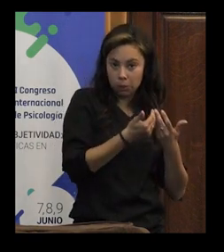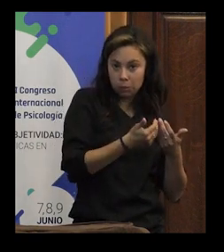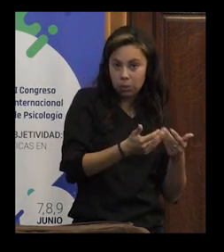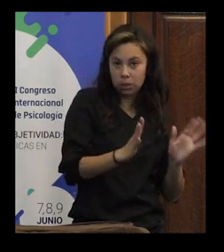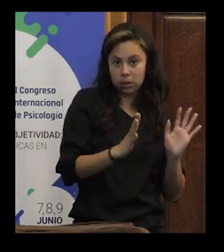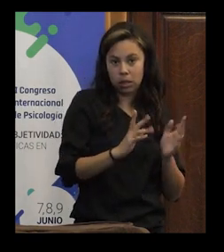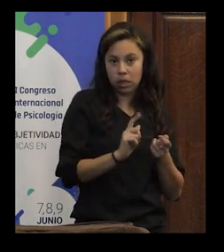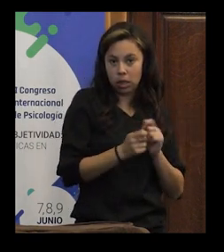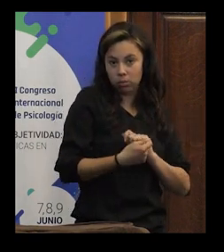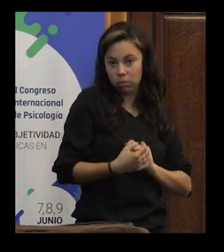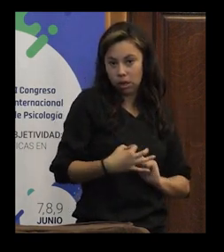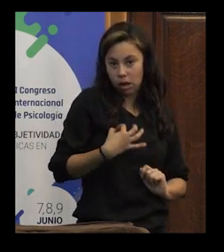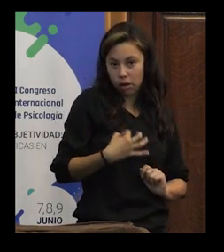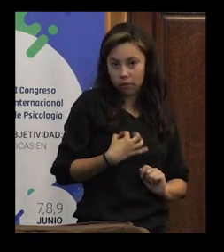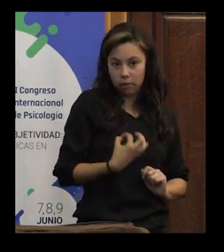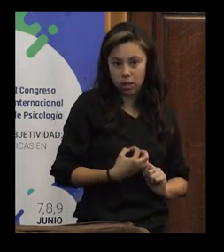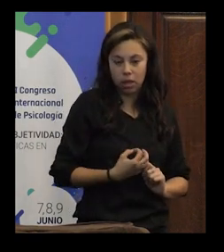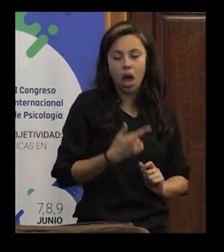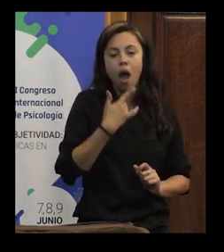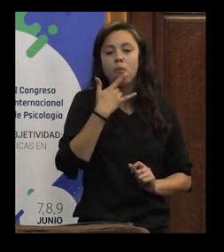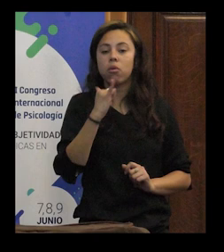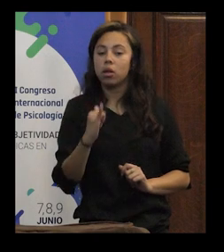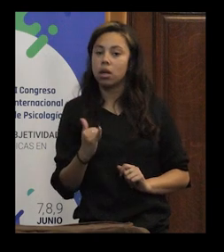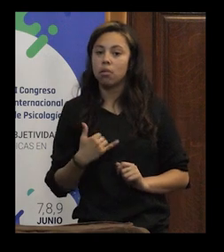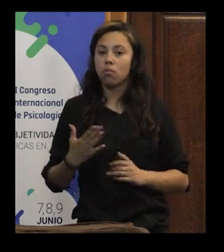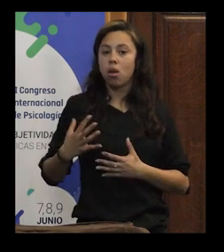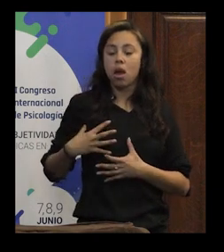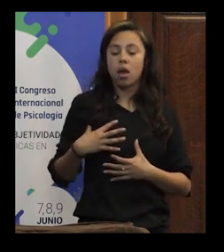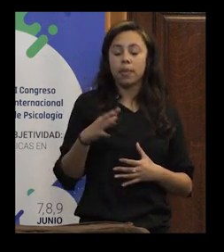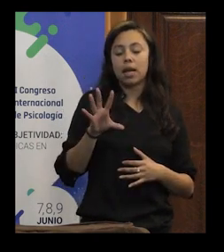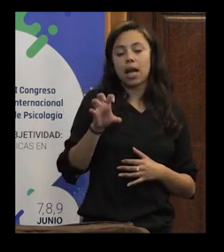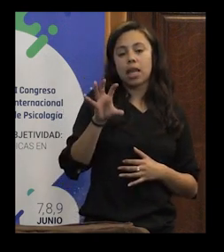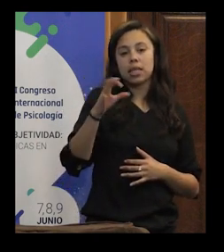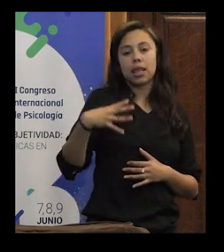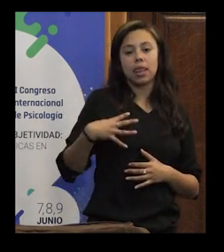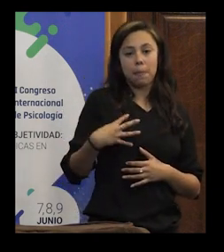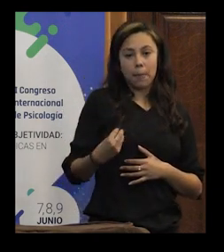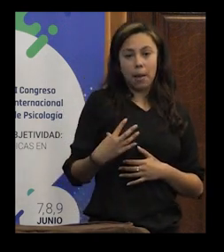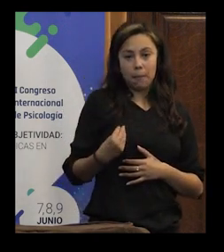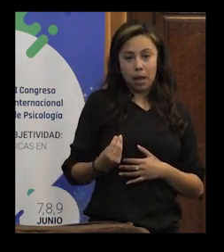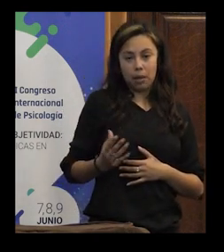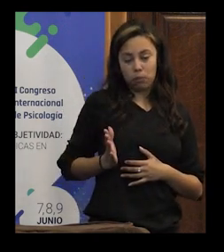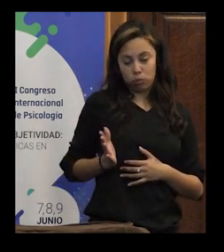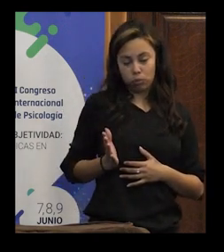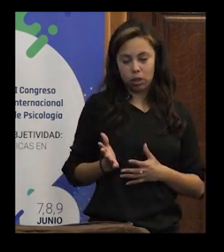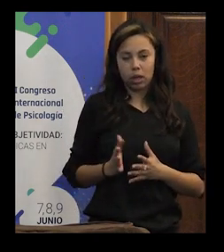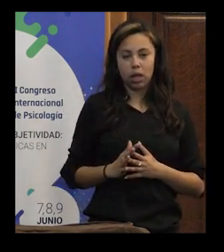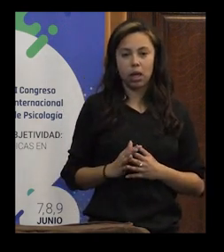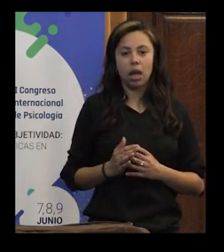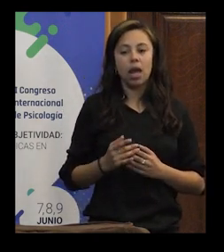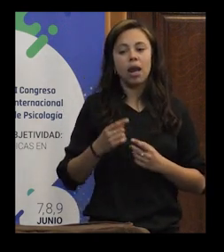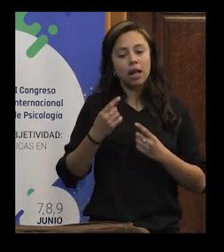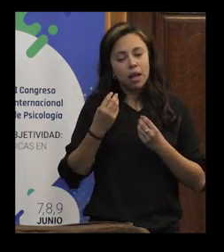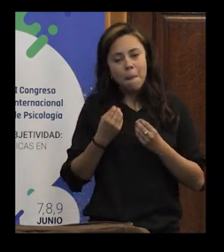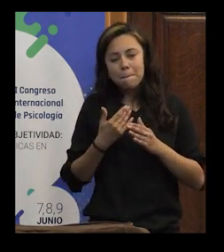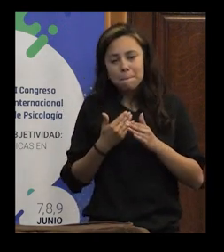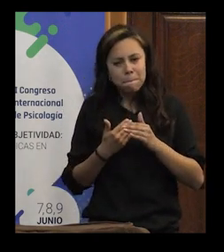de mama, se ha debatido ampliamente la cuestión de la vigilancia de eventos que